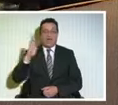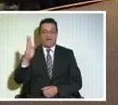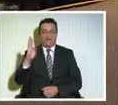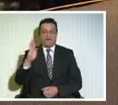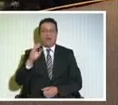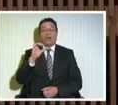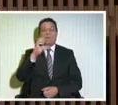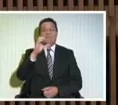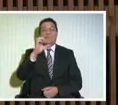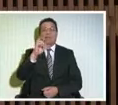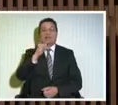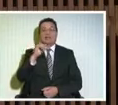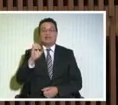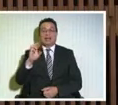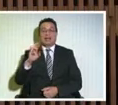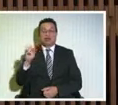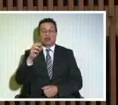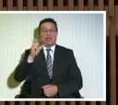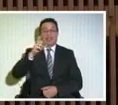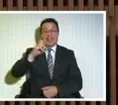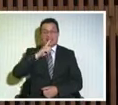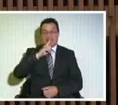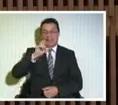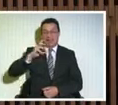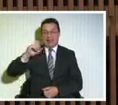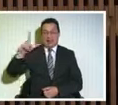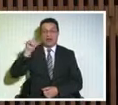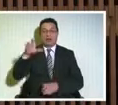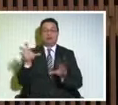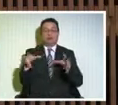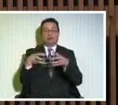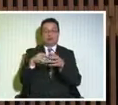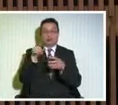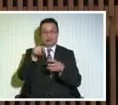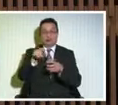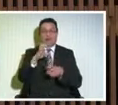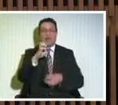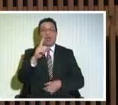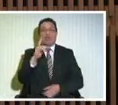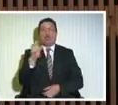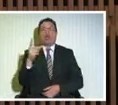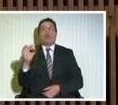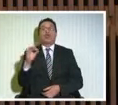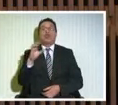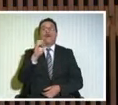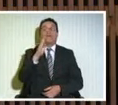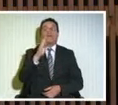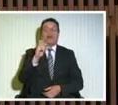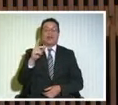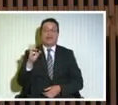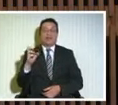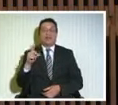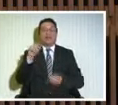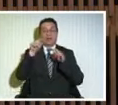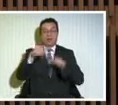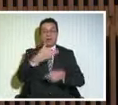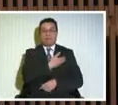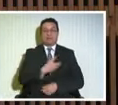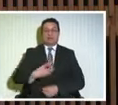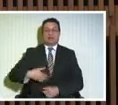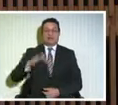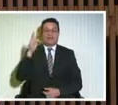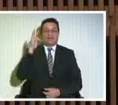Pizarro, al gerente general de la Asociación Gremial de Nutra Chile, señor Eduardo Barbé, a la presidenta de la Federación